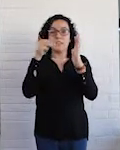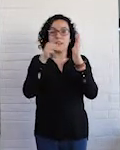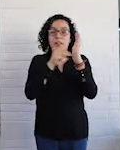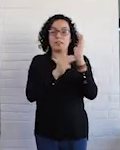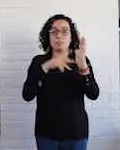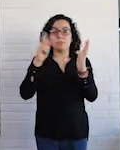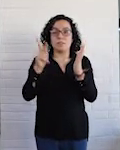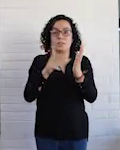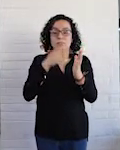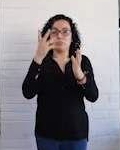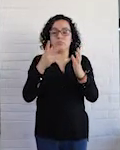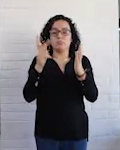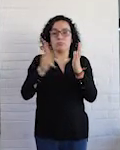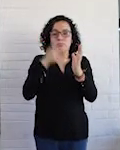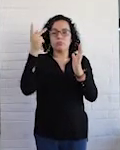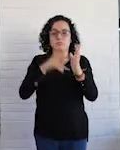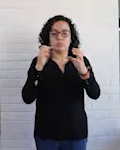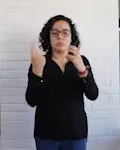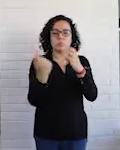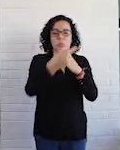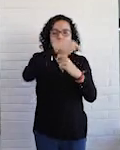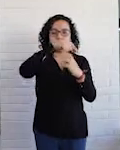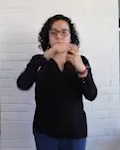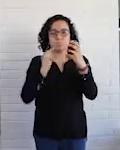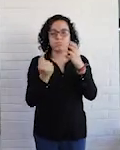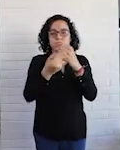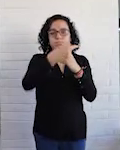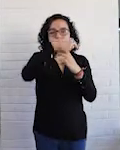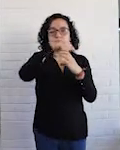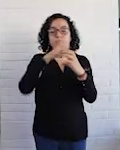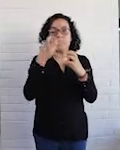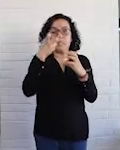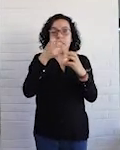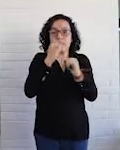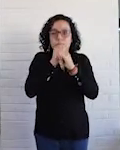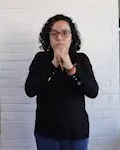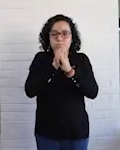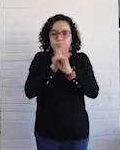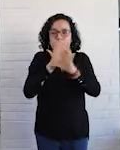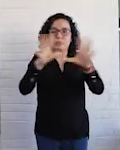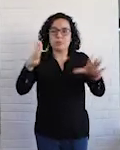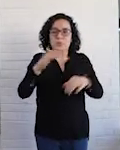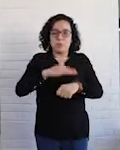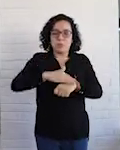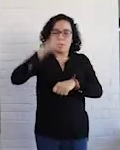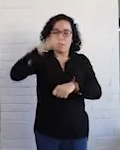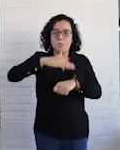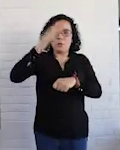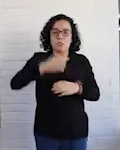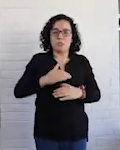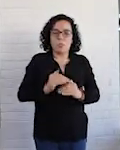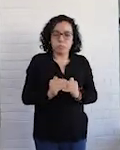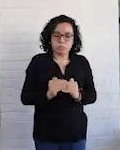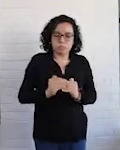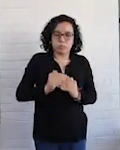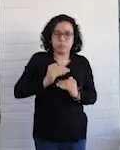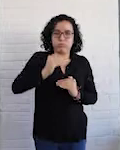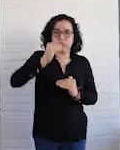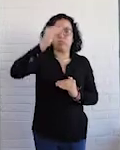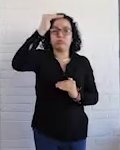creciendo exponencialmente día con día. A esto, muchos de ustedes lo saben, esta cantidad de